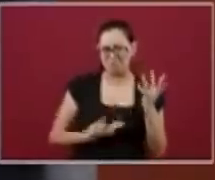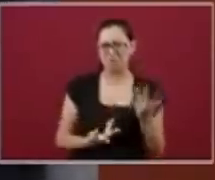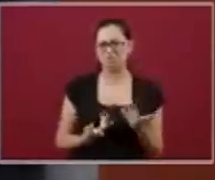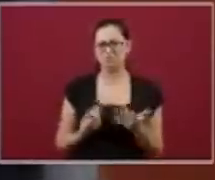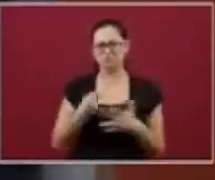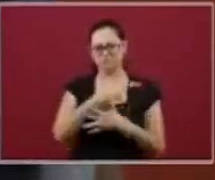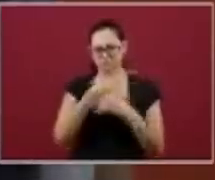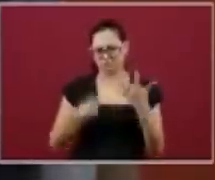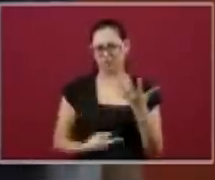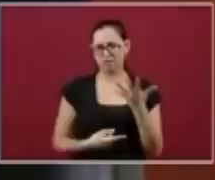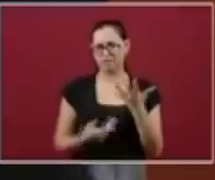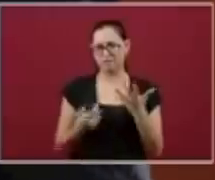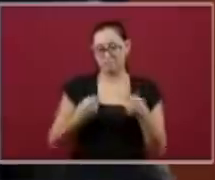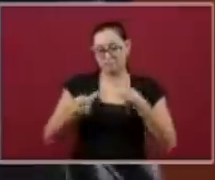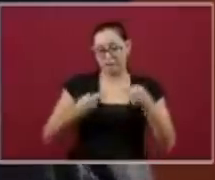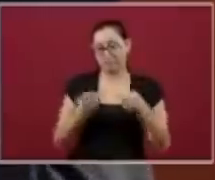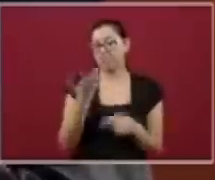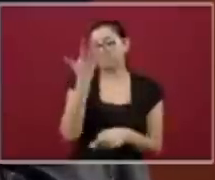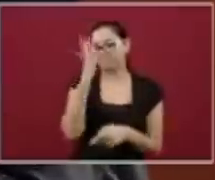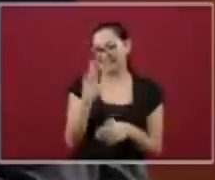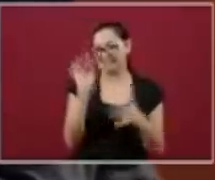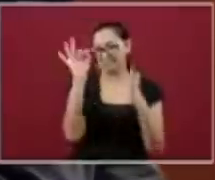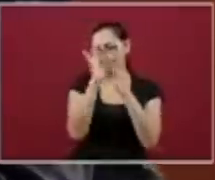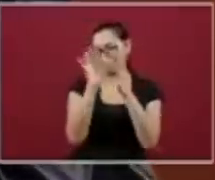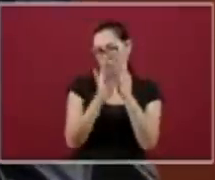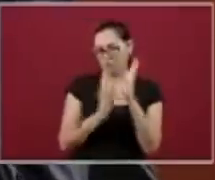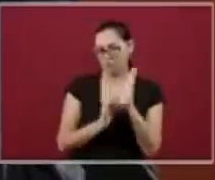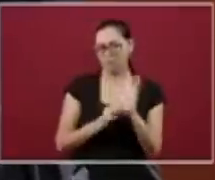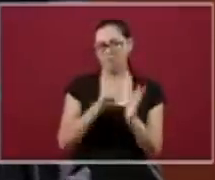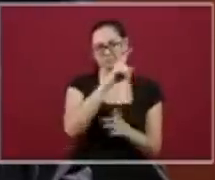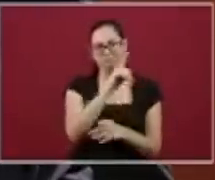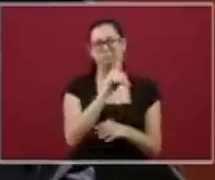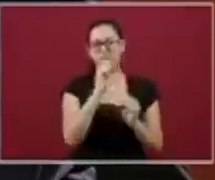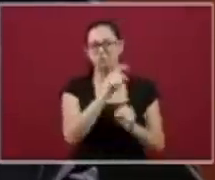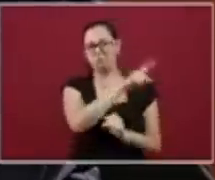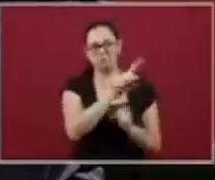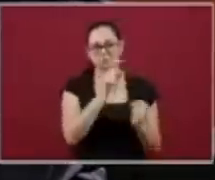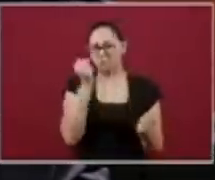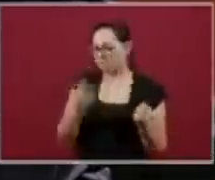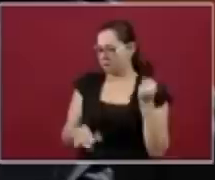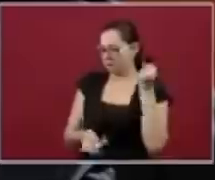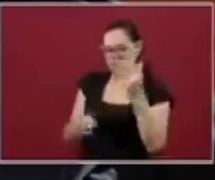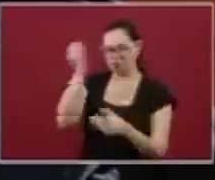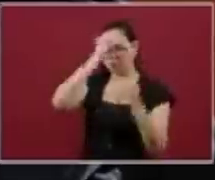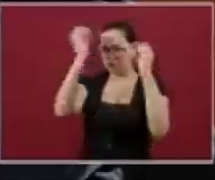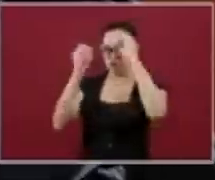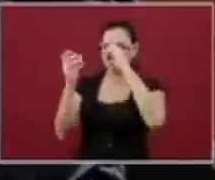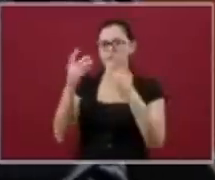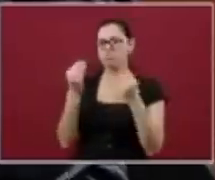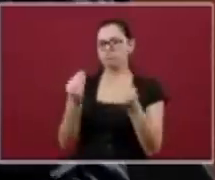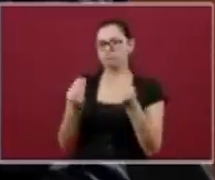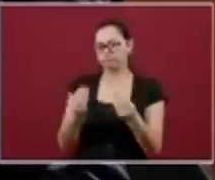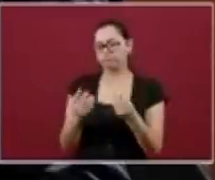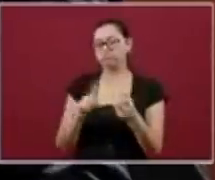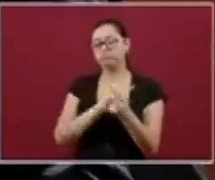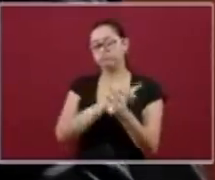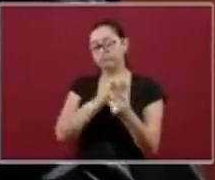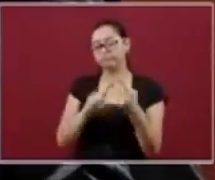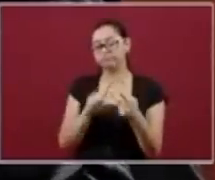10 puntos. Seguramente va a haber muchas aportaciones. Y lo segundo que les vamos a preguntar es sobre